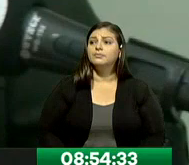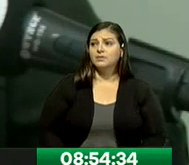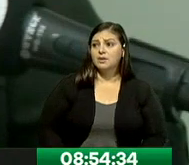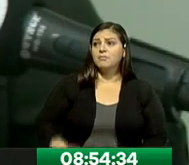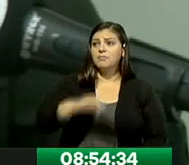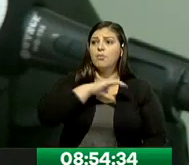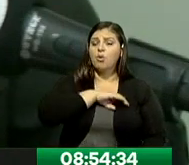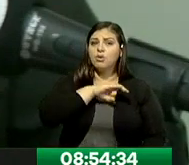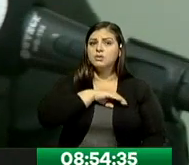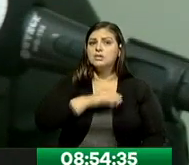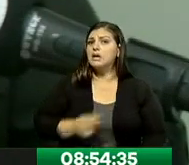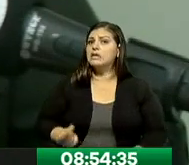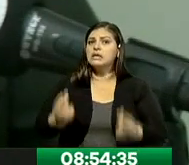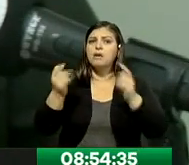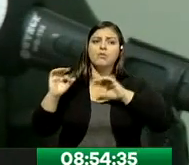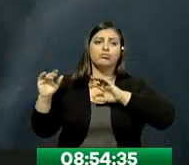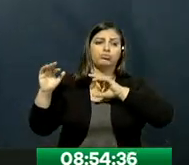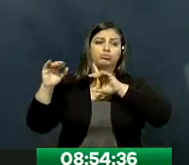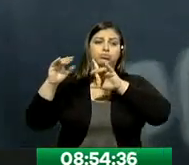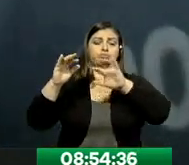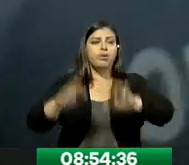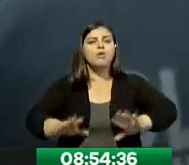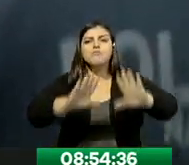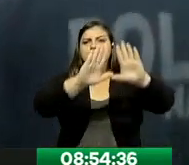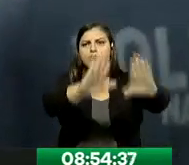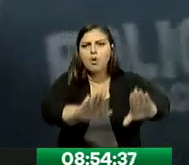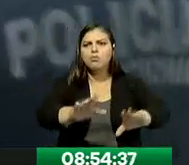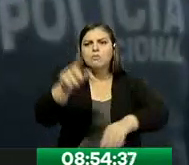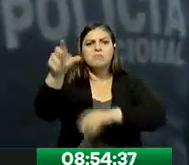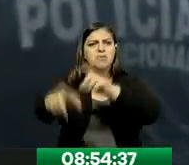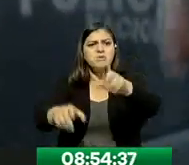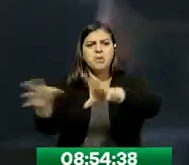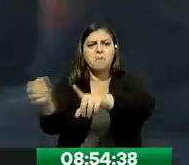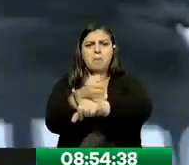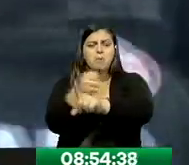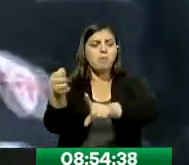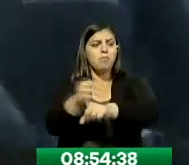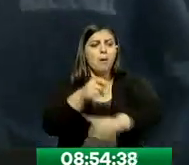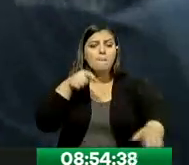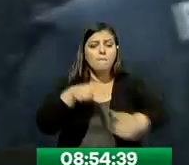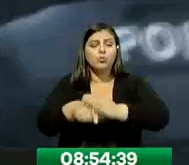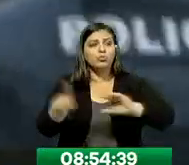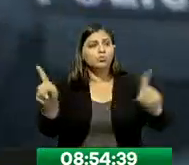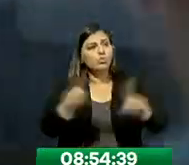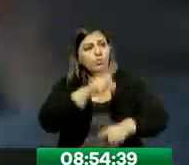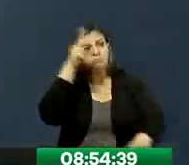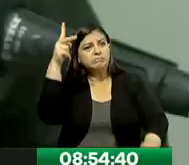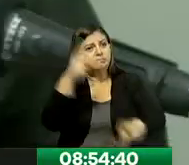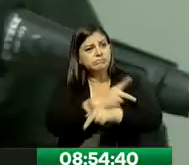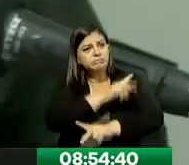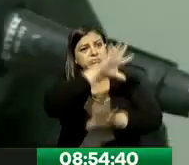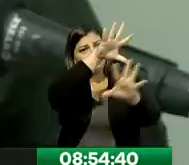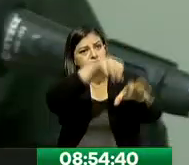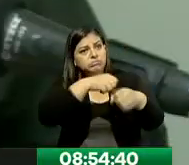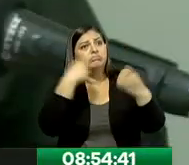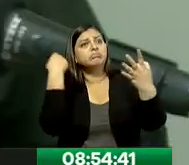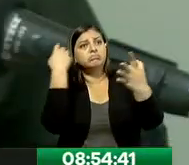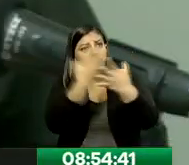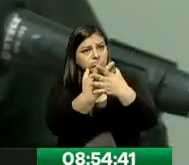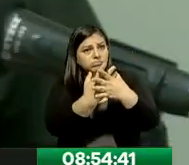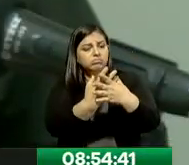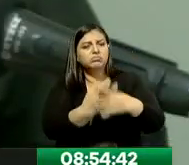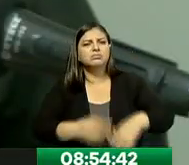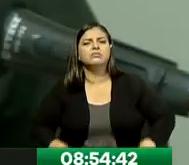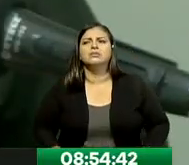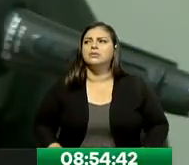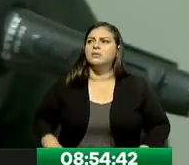Nacional, esto ahorita hablamos de consecuencias muy graves, inclusive de muertes. Se les acusaba que en la mañana habían sustraído